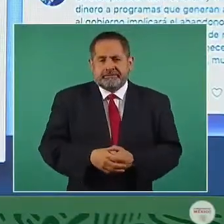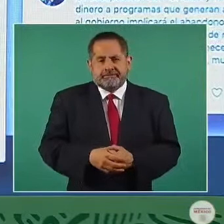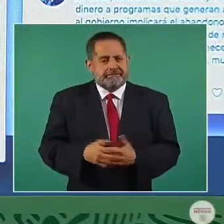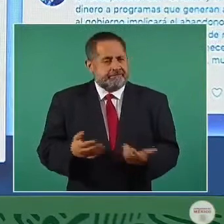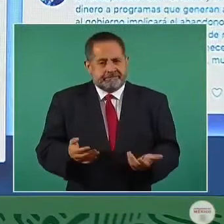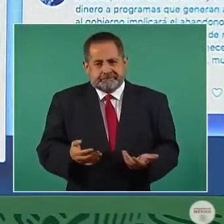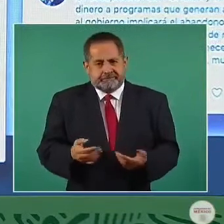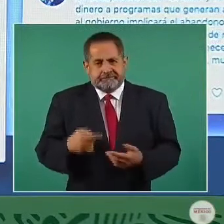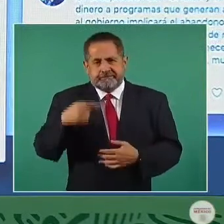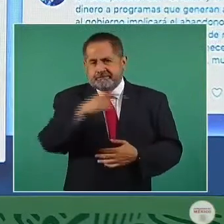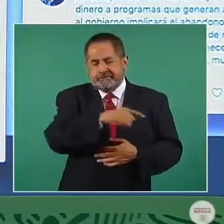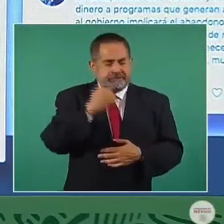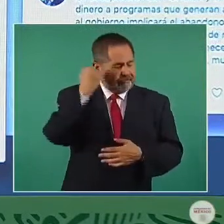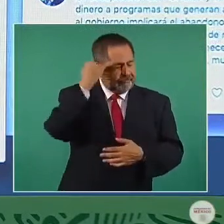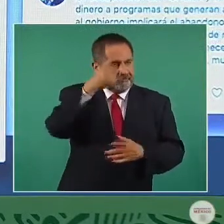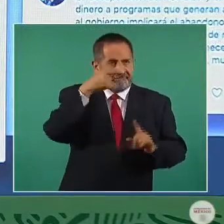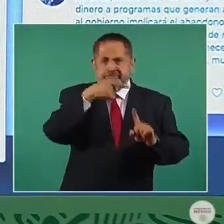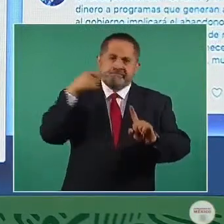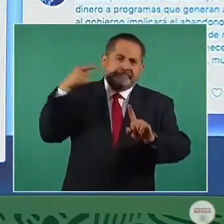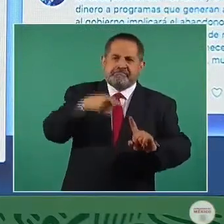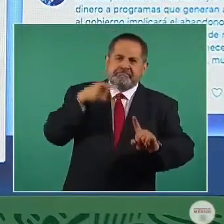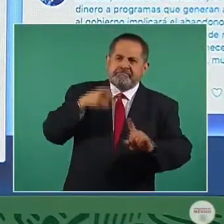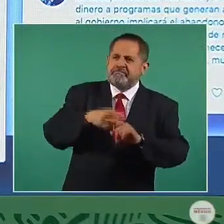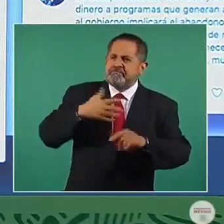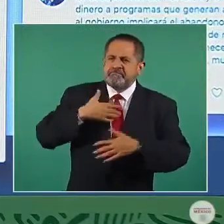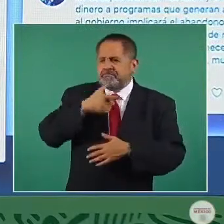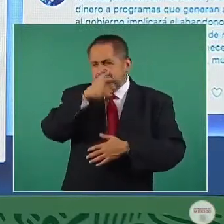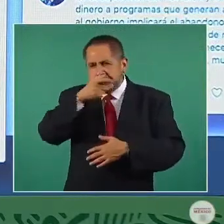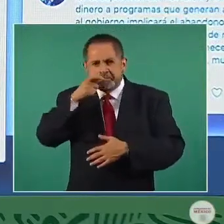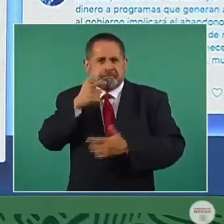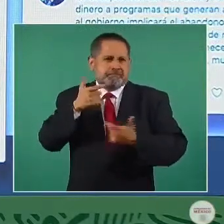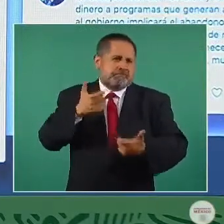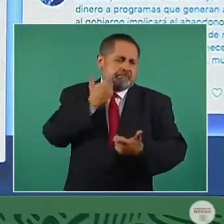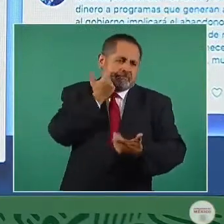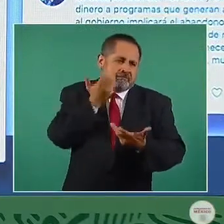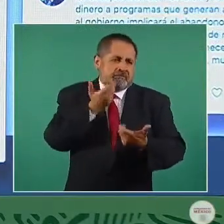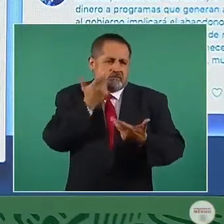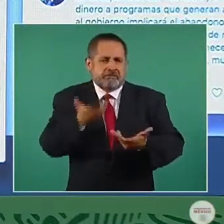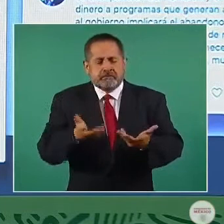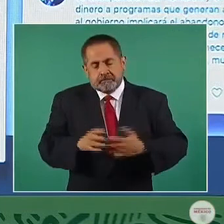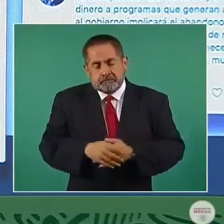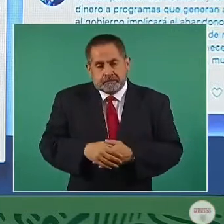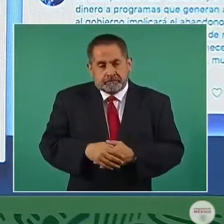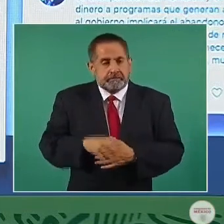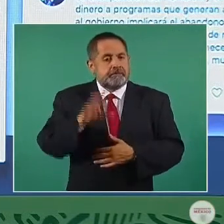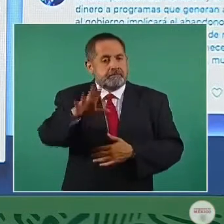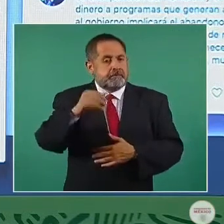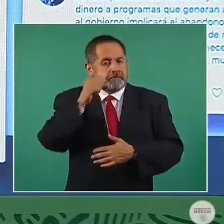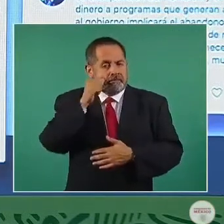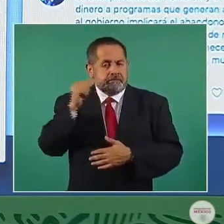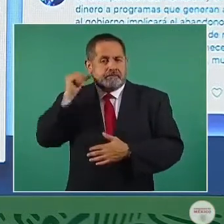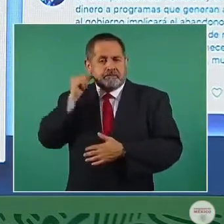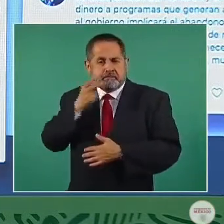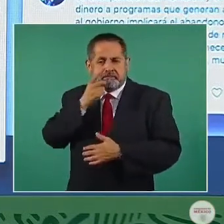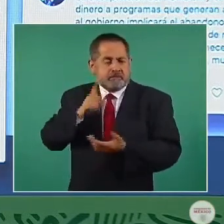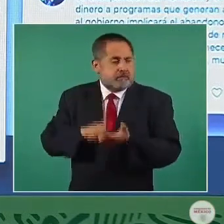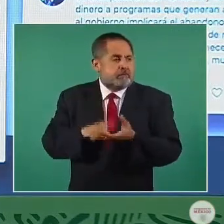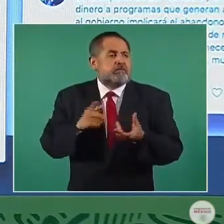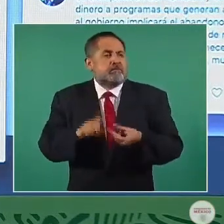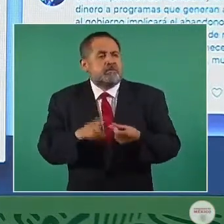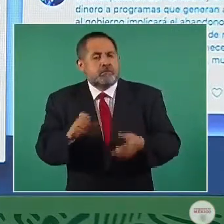porque lo único que les interesa es el dinero. Y ayer decía yo, ¿dónde está